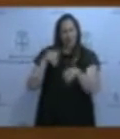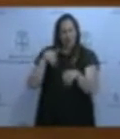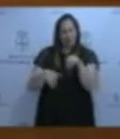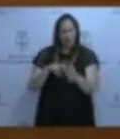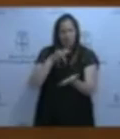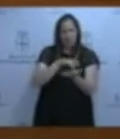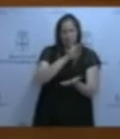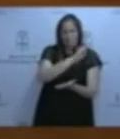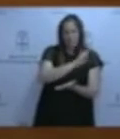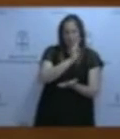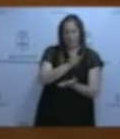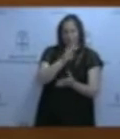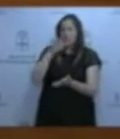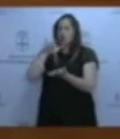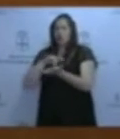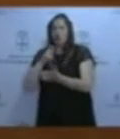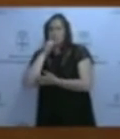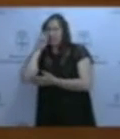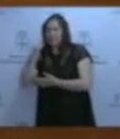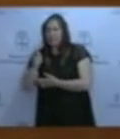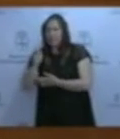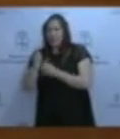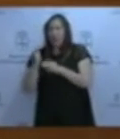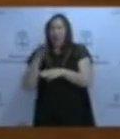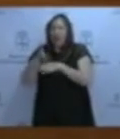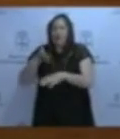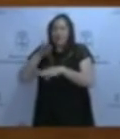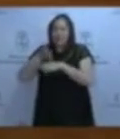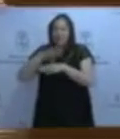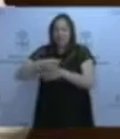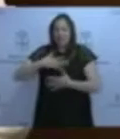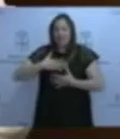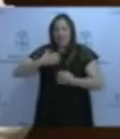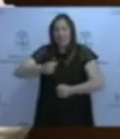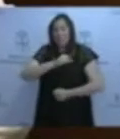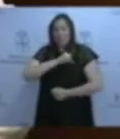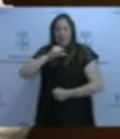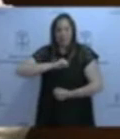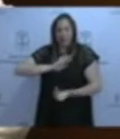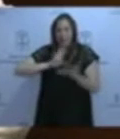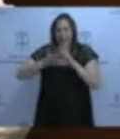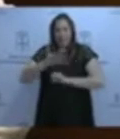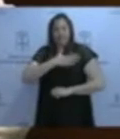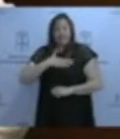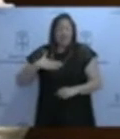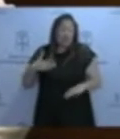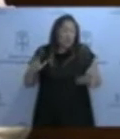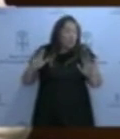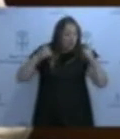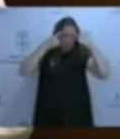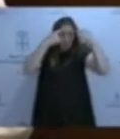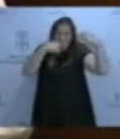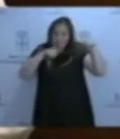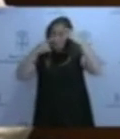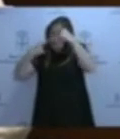Popular como el Partido Socialista quieran privatizar la asistencia. Pero bueno, allá ustedes. Lo que nos planteen viene a ser lo mismo que no